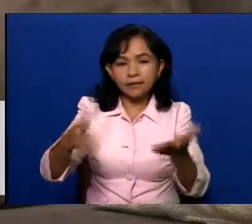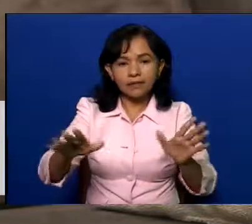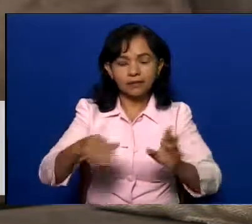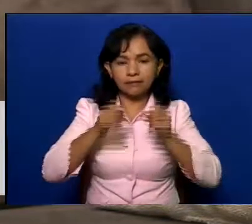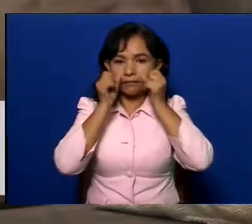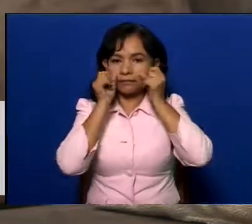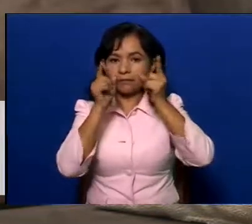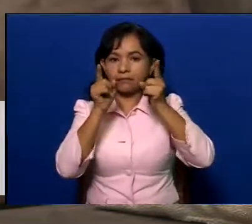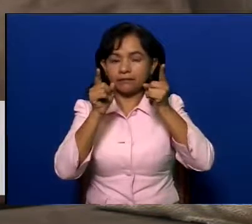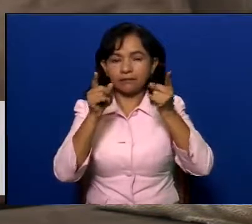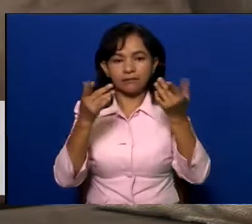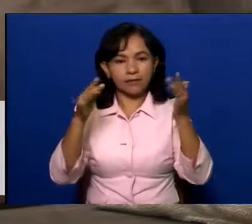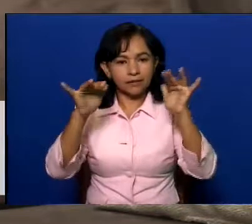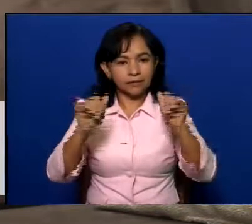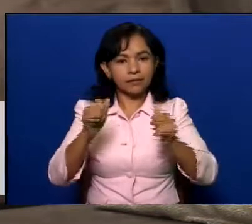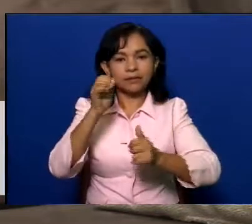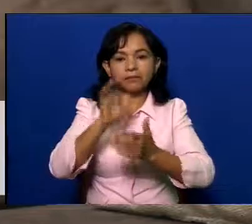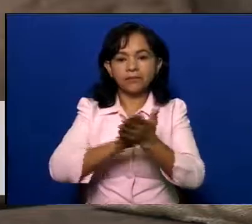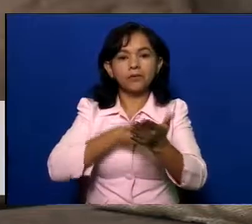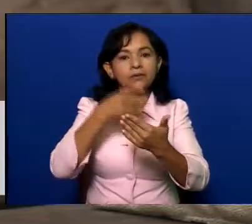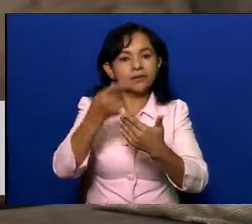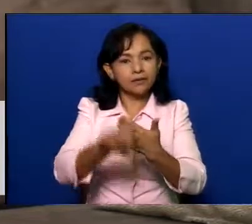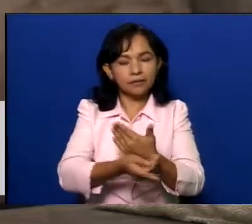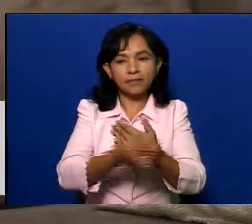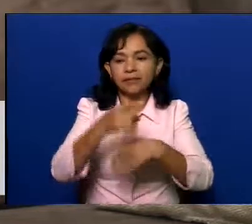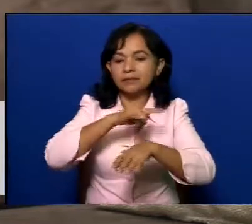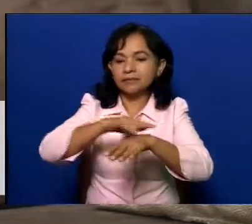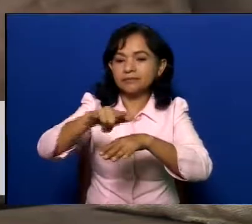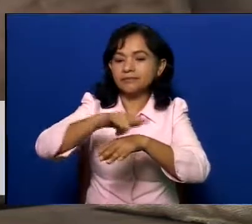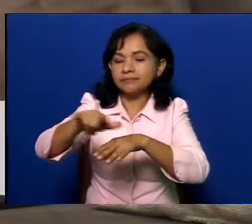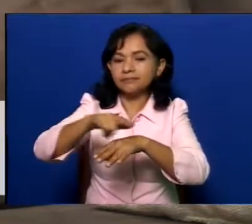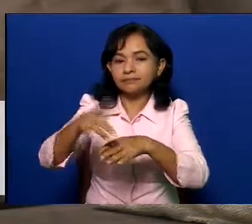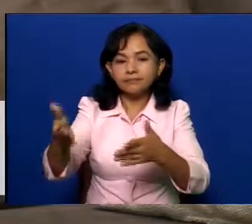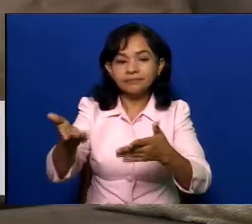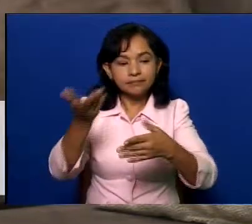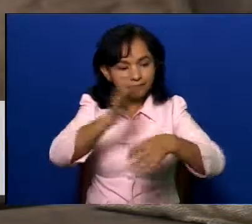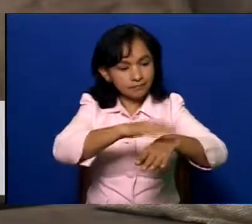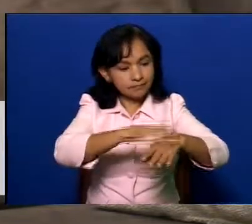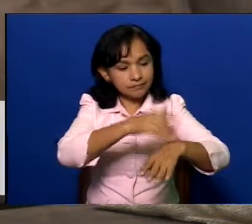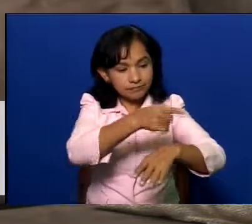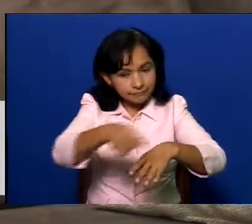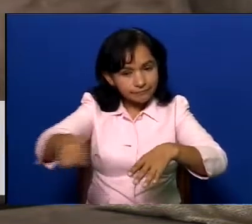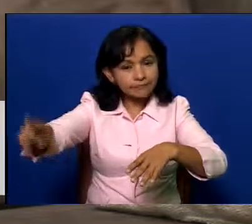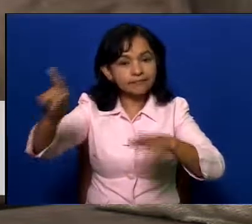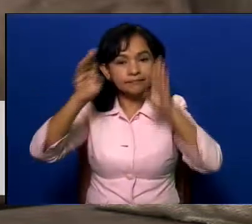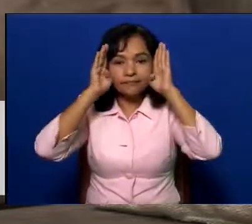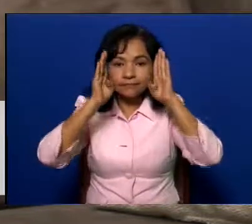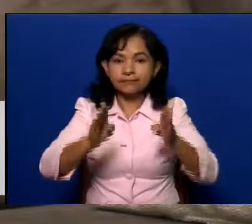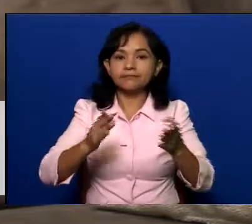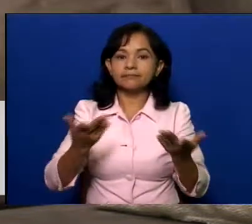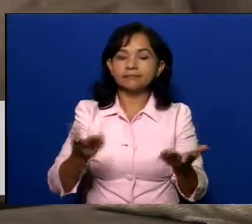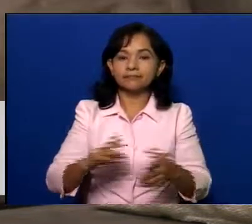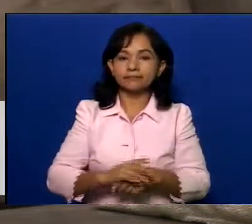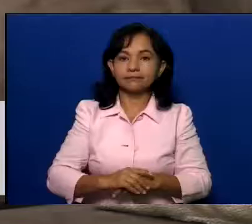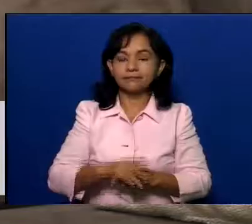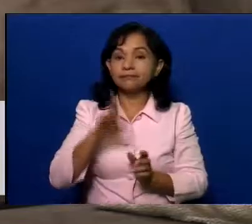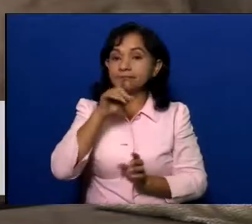referir a los niveles que tiene establecido el Ministerio de Salud. Entonces, la red de servicios del país